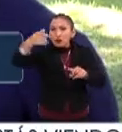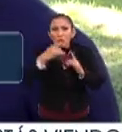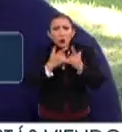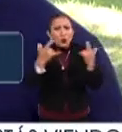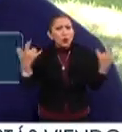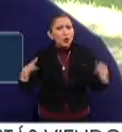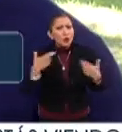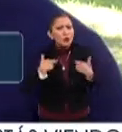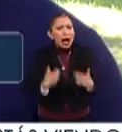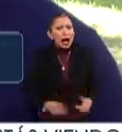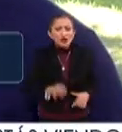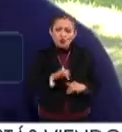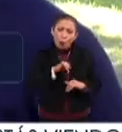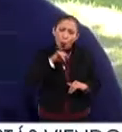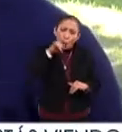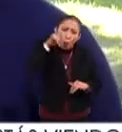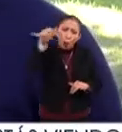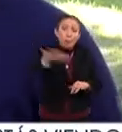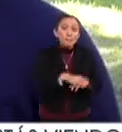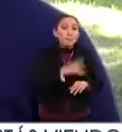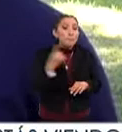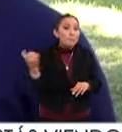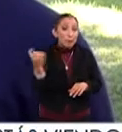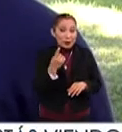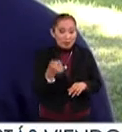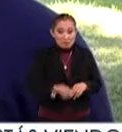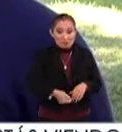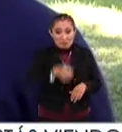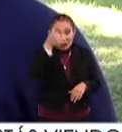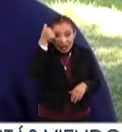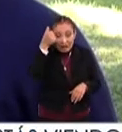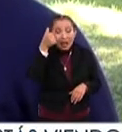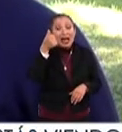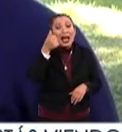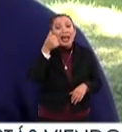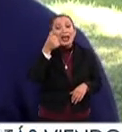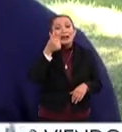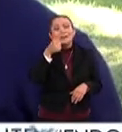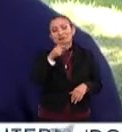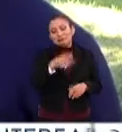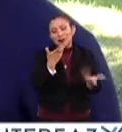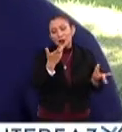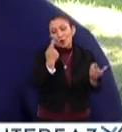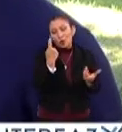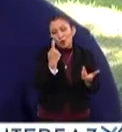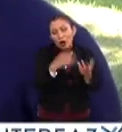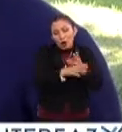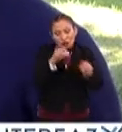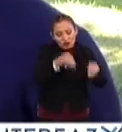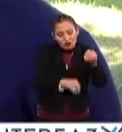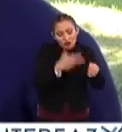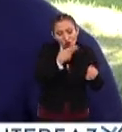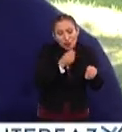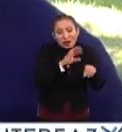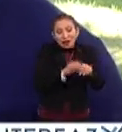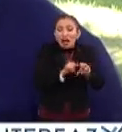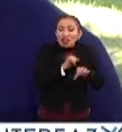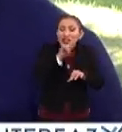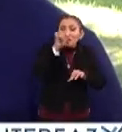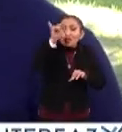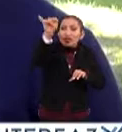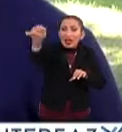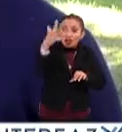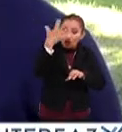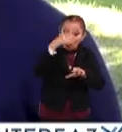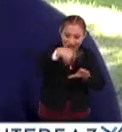histórico para la humanidad. ¿Por qué? Porque por primera vez, si bien algo que construyó el hombre ya se encuentra lejos en el